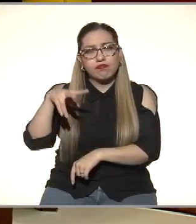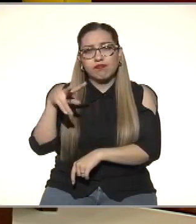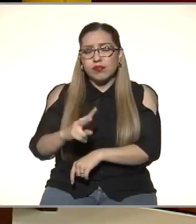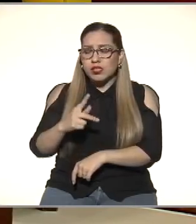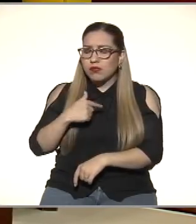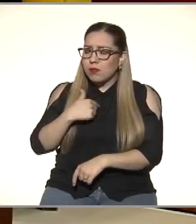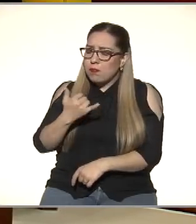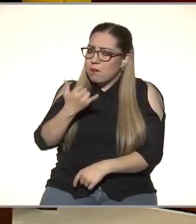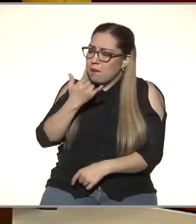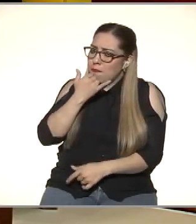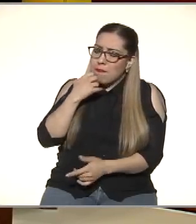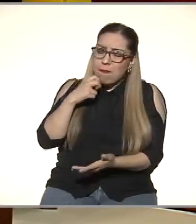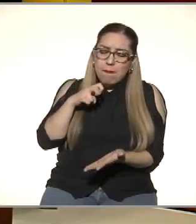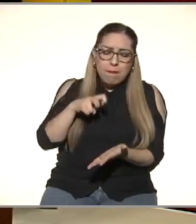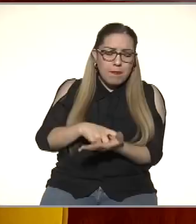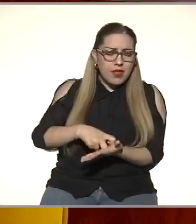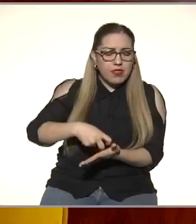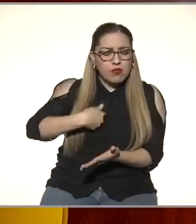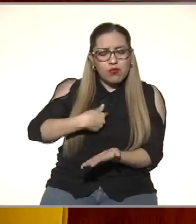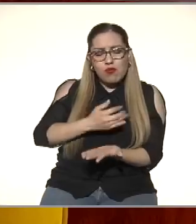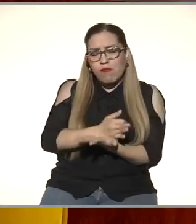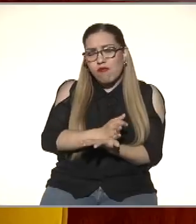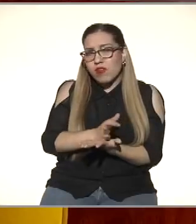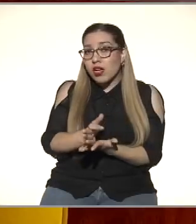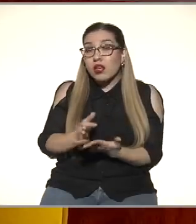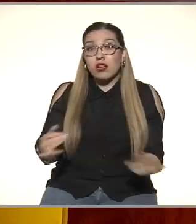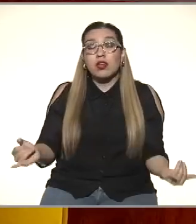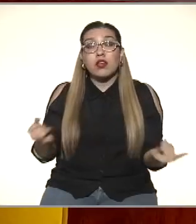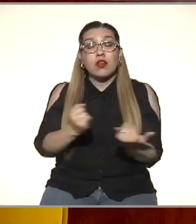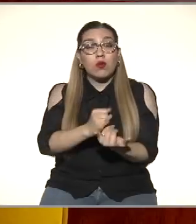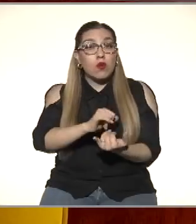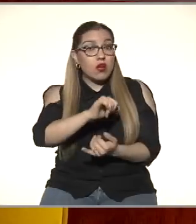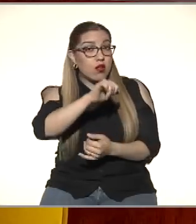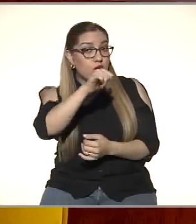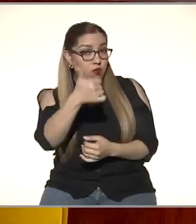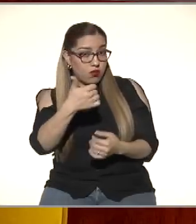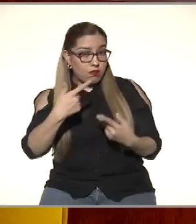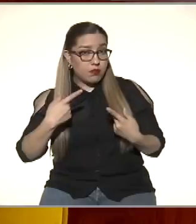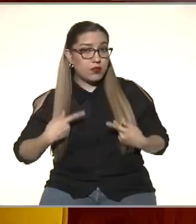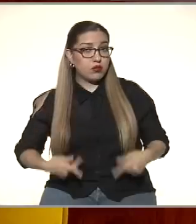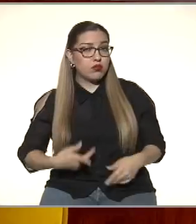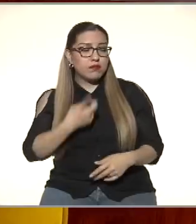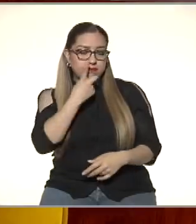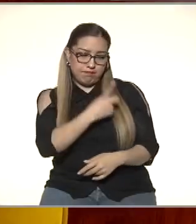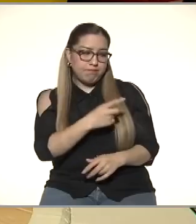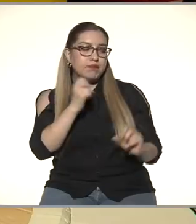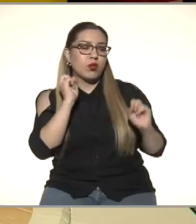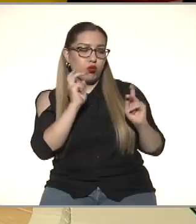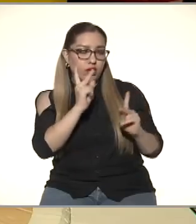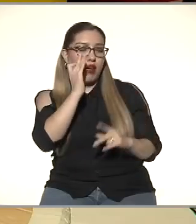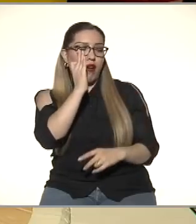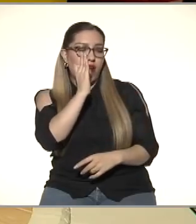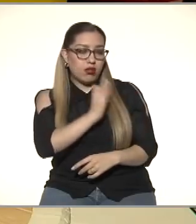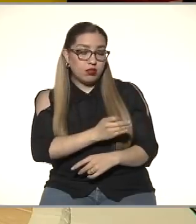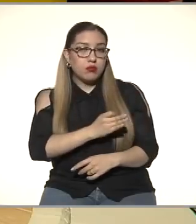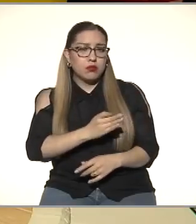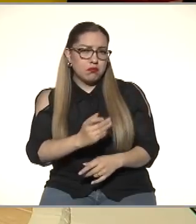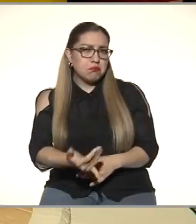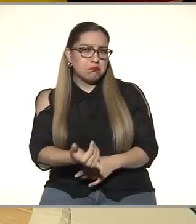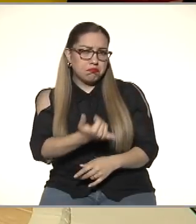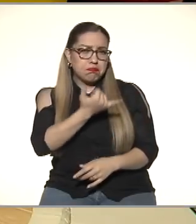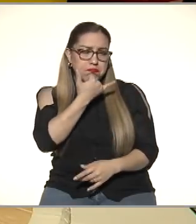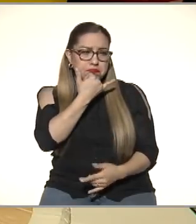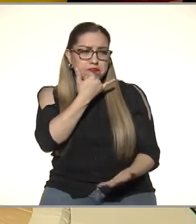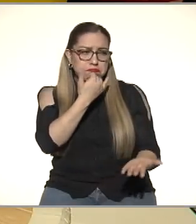está arrepentido por haber cometido la infidelidad, como el dar el perdón por la parte herida. Poniendo